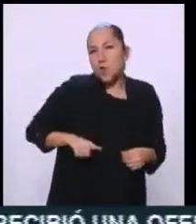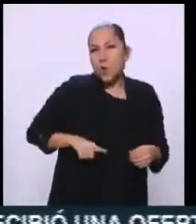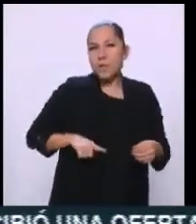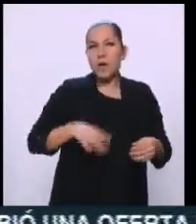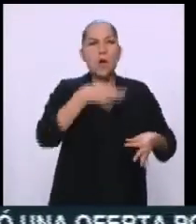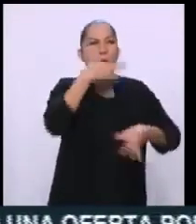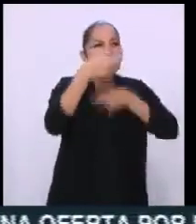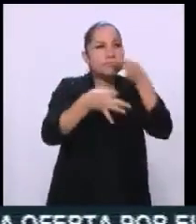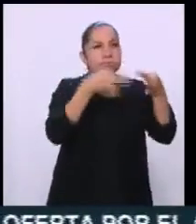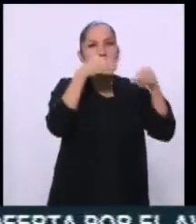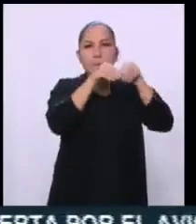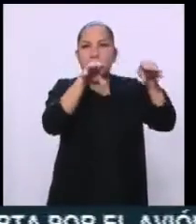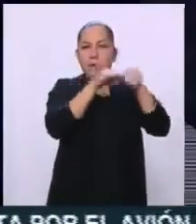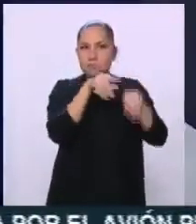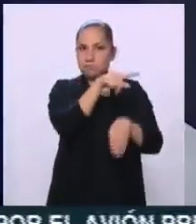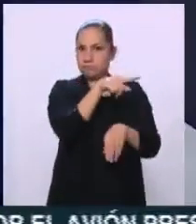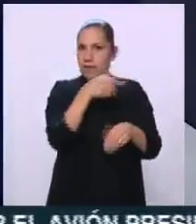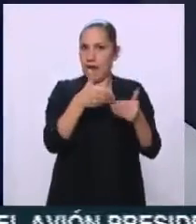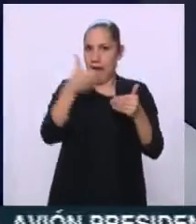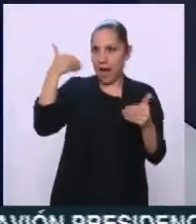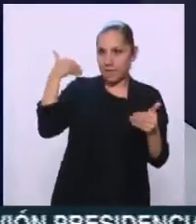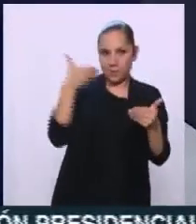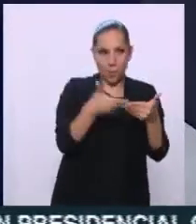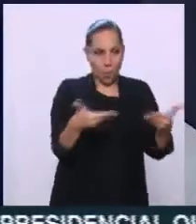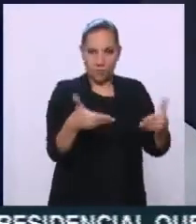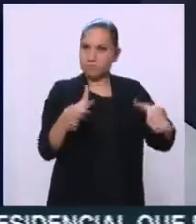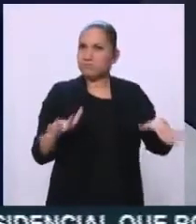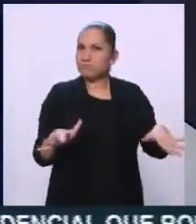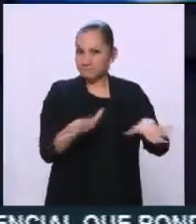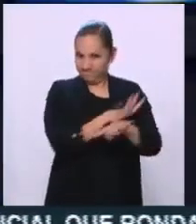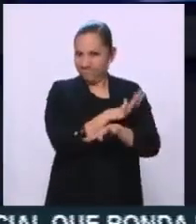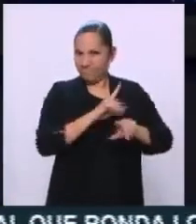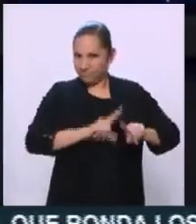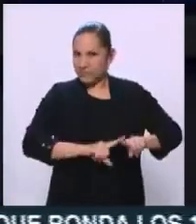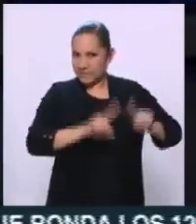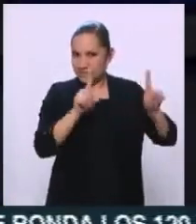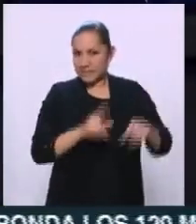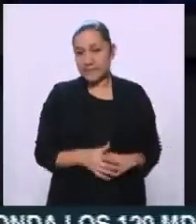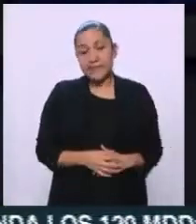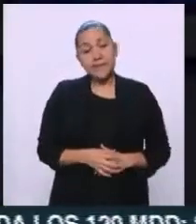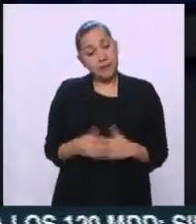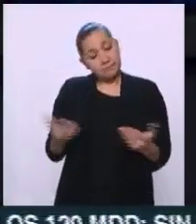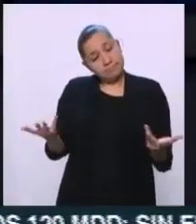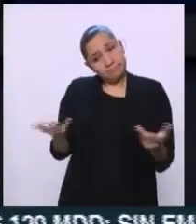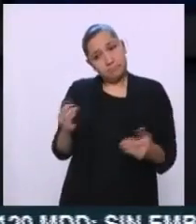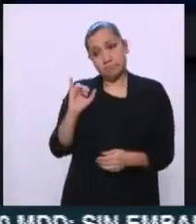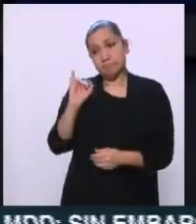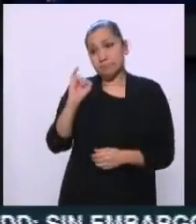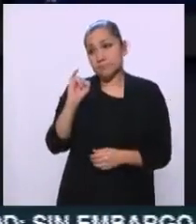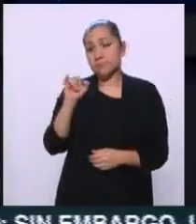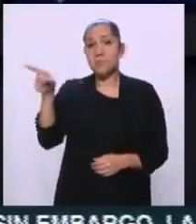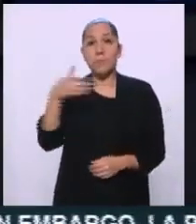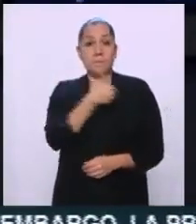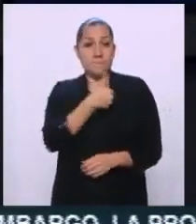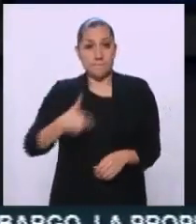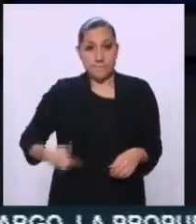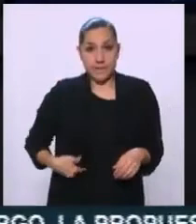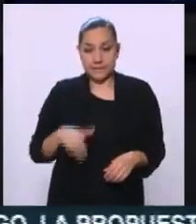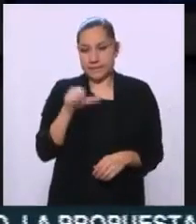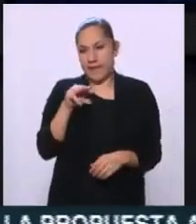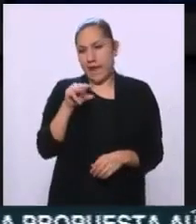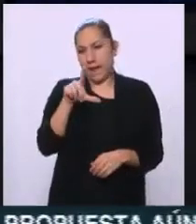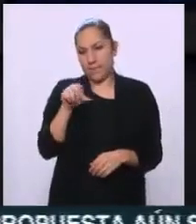todo lo relativo a él a la ciudadanía. Bueno, sí, con la entrada del presidente Andrés Manuel López Obrador cambió la forma